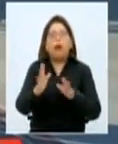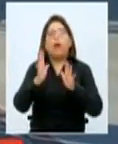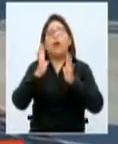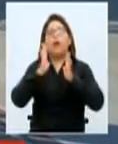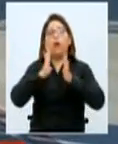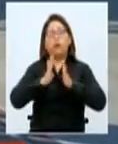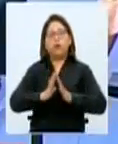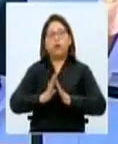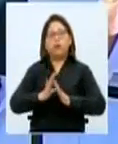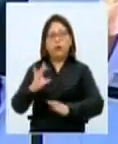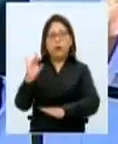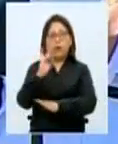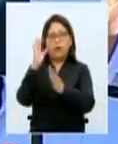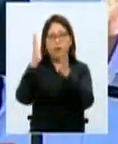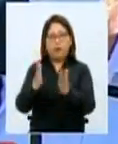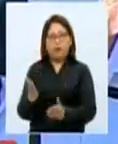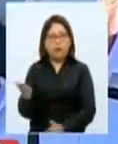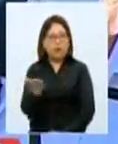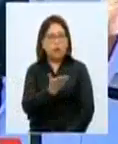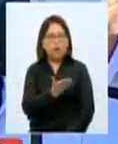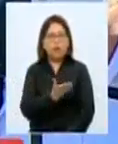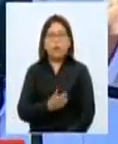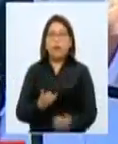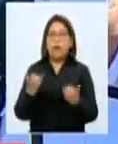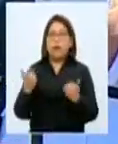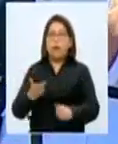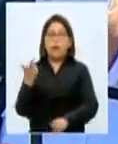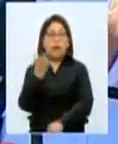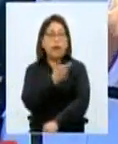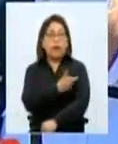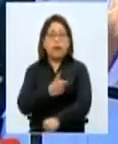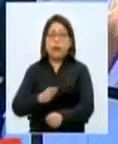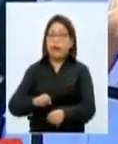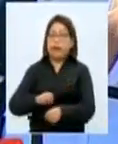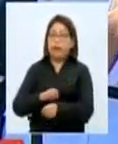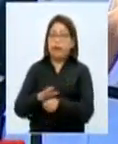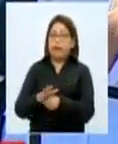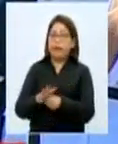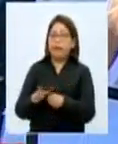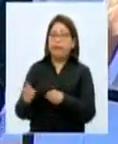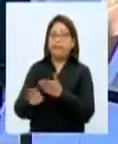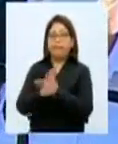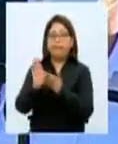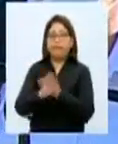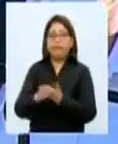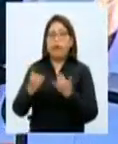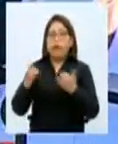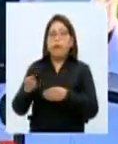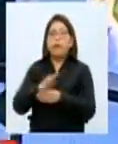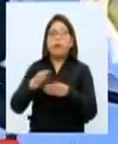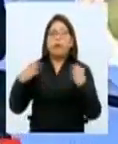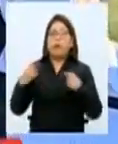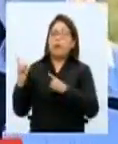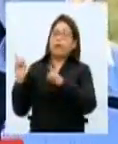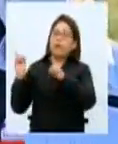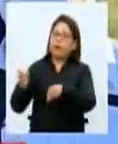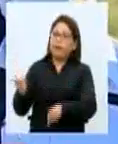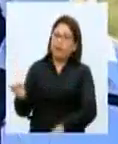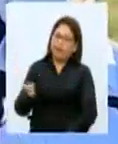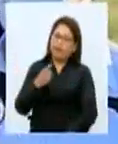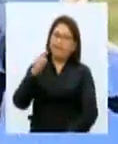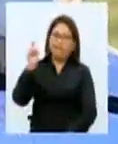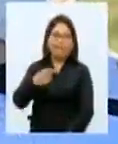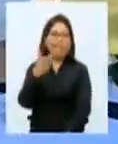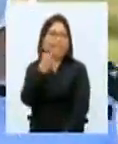solución estructural y ahora sí, a vacunar, ministro de Salud, porque el pueblo lo necesita. Y exhortamos a